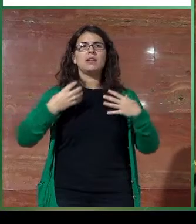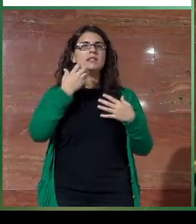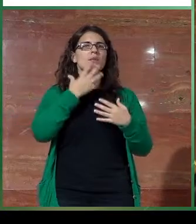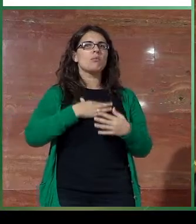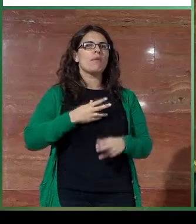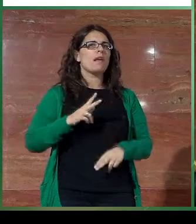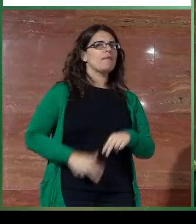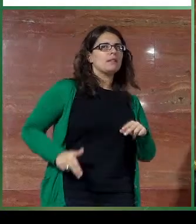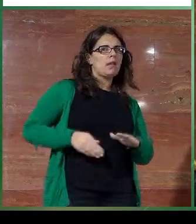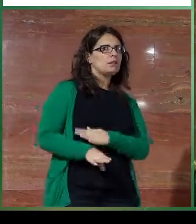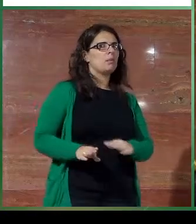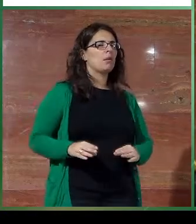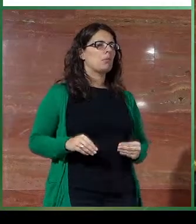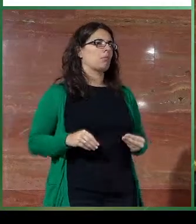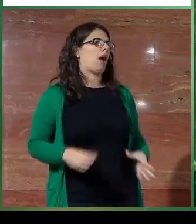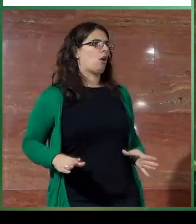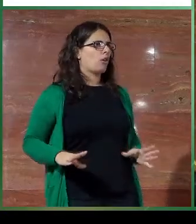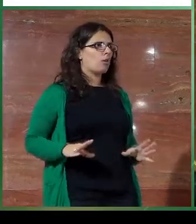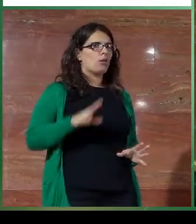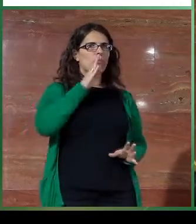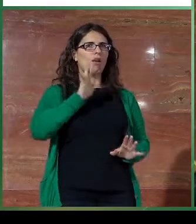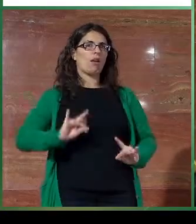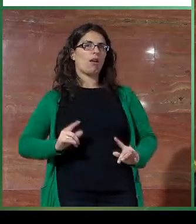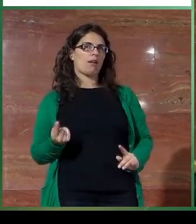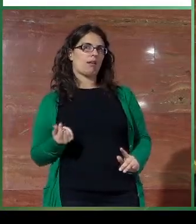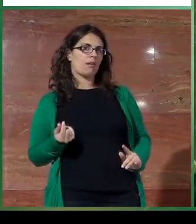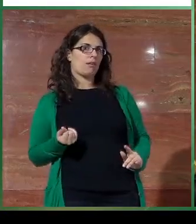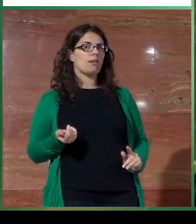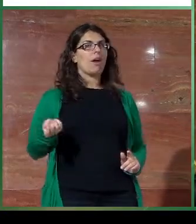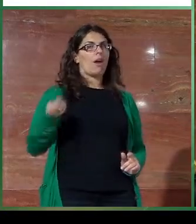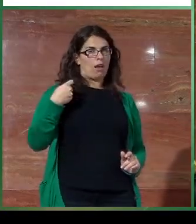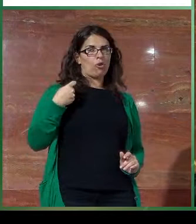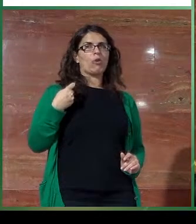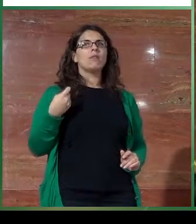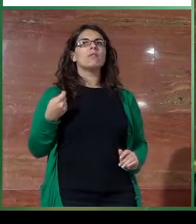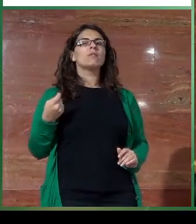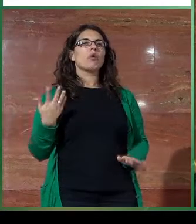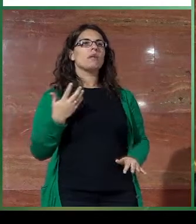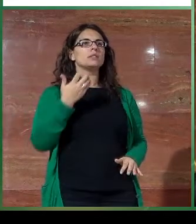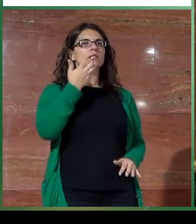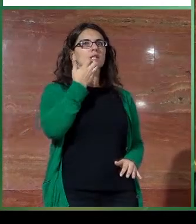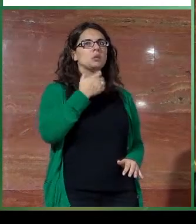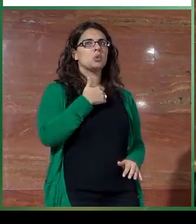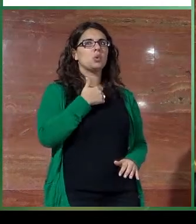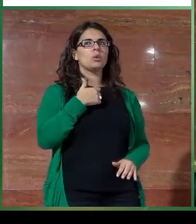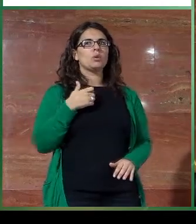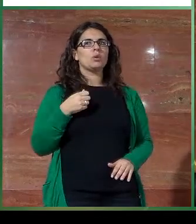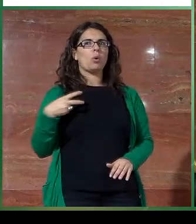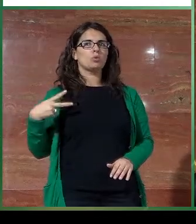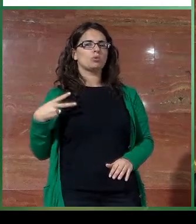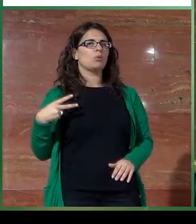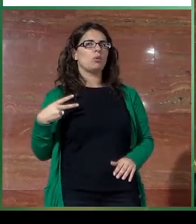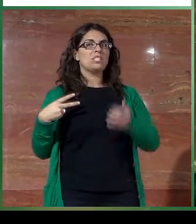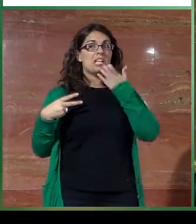la evitamos, porque el precio del suelo cuesta pasta, es caro, y entonces si puedo sacar 3 pisos en lugar de sacar 2,